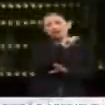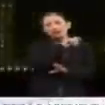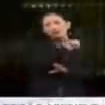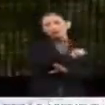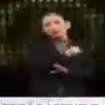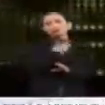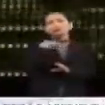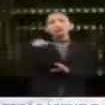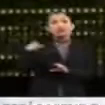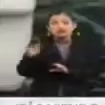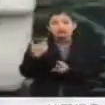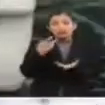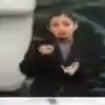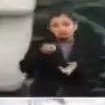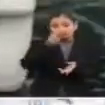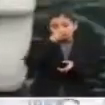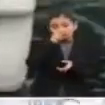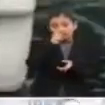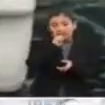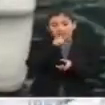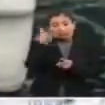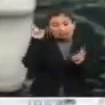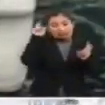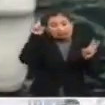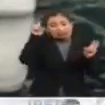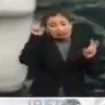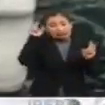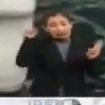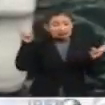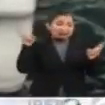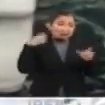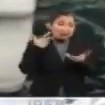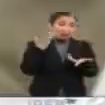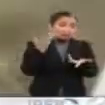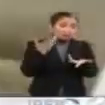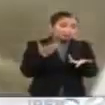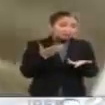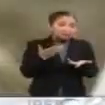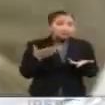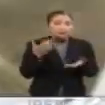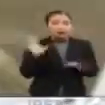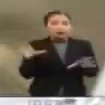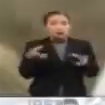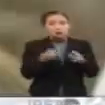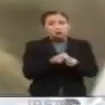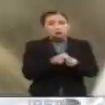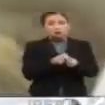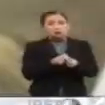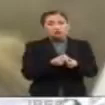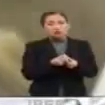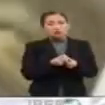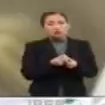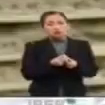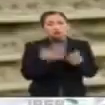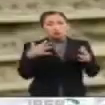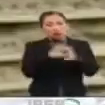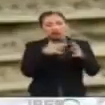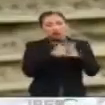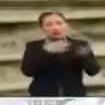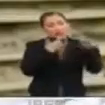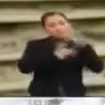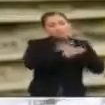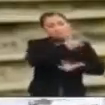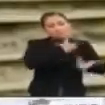un endurecimiento en temas del trato del asunto con las guerrillas en ese